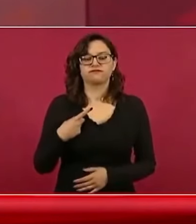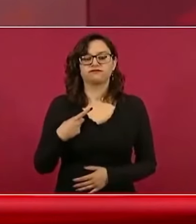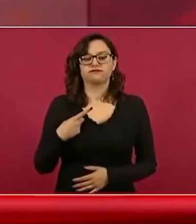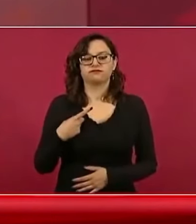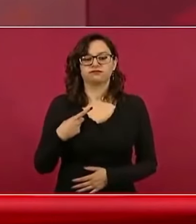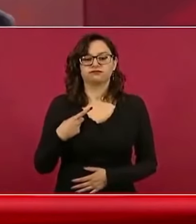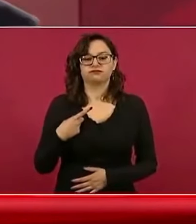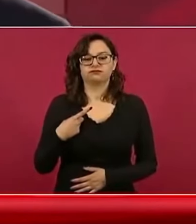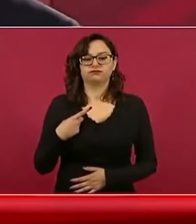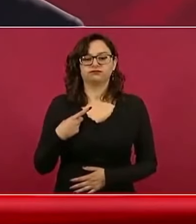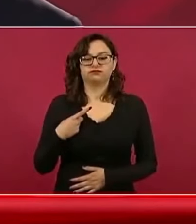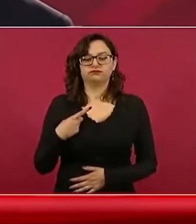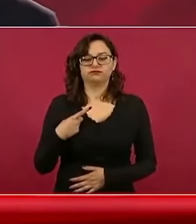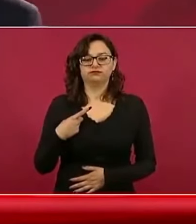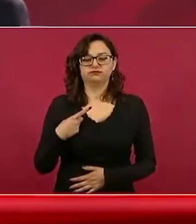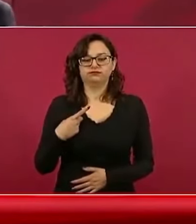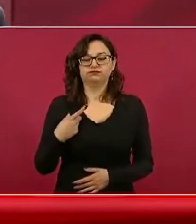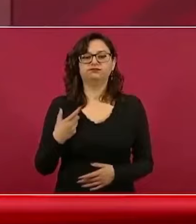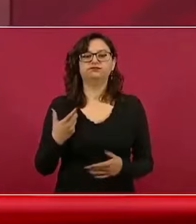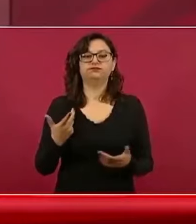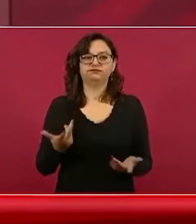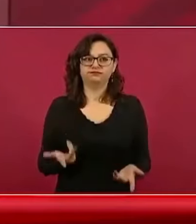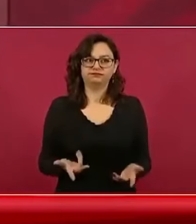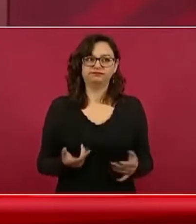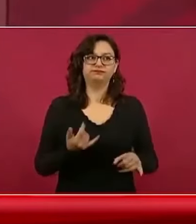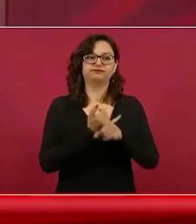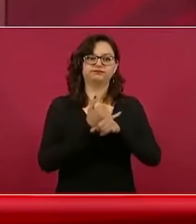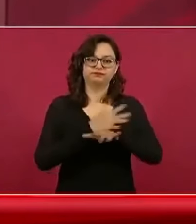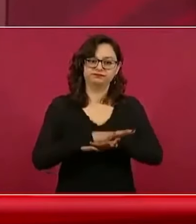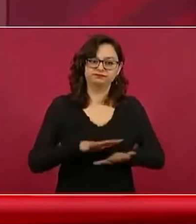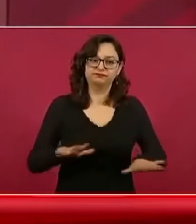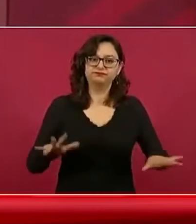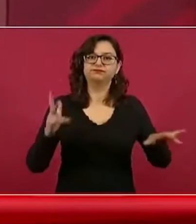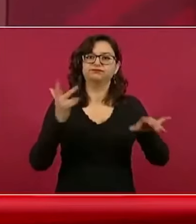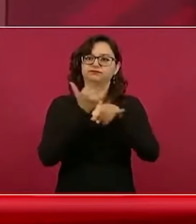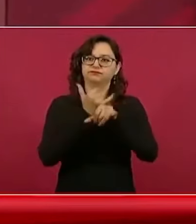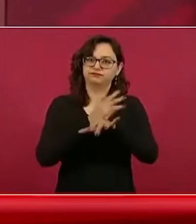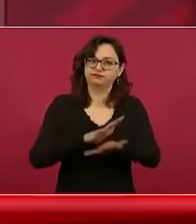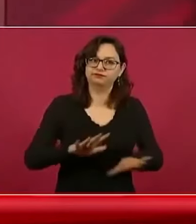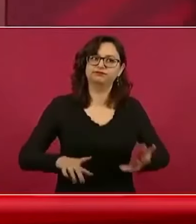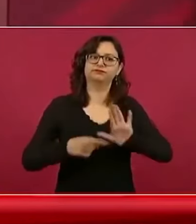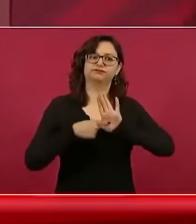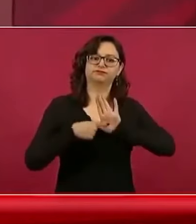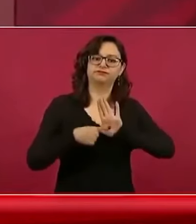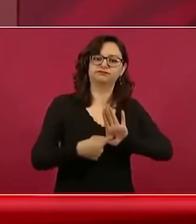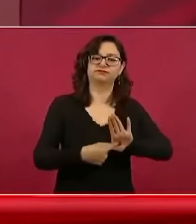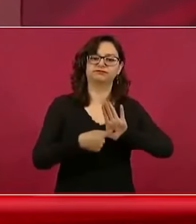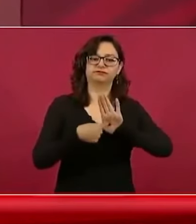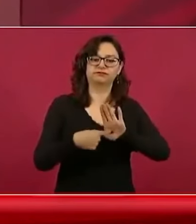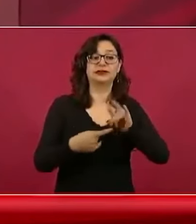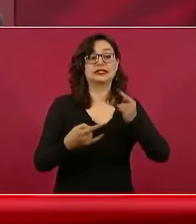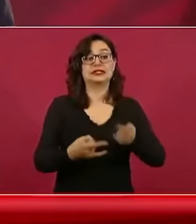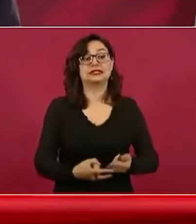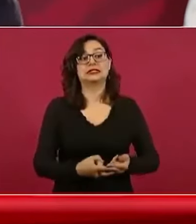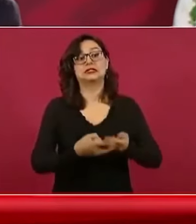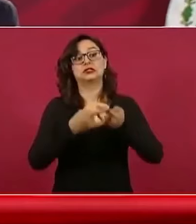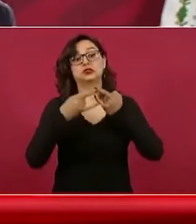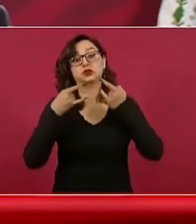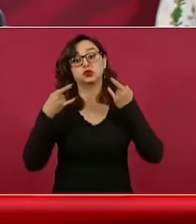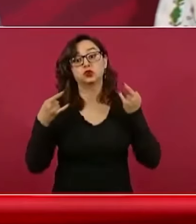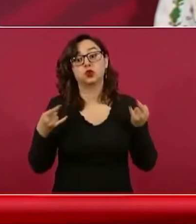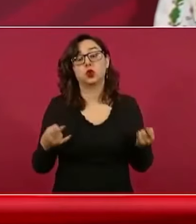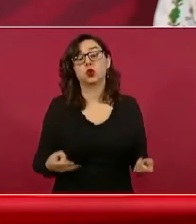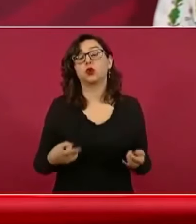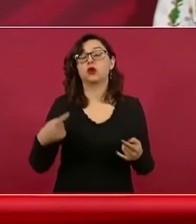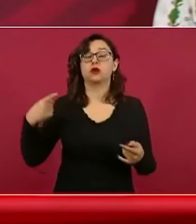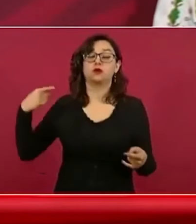empezar por todo lo que fue la